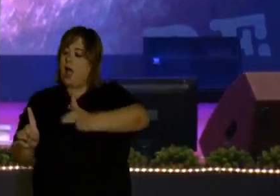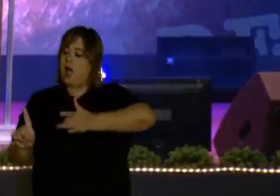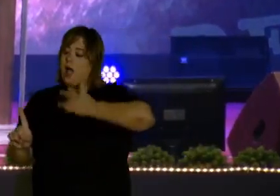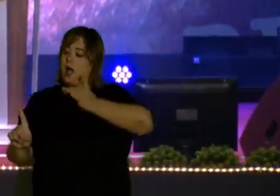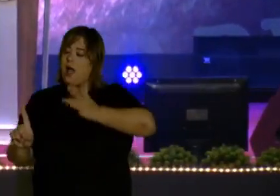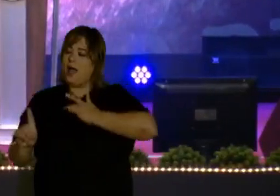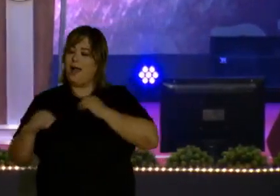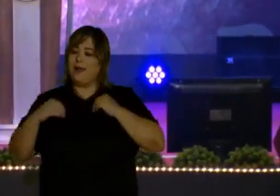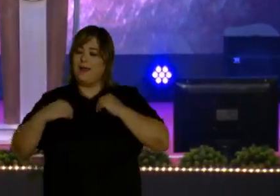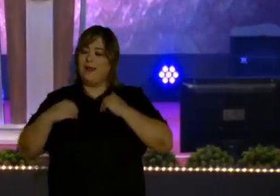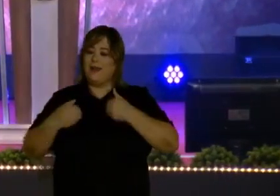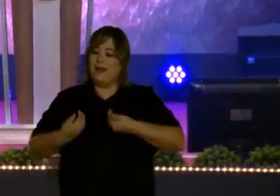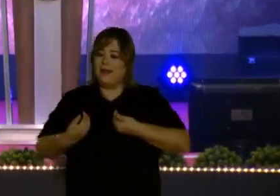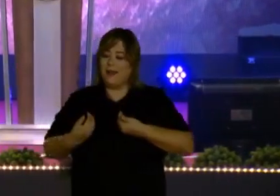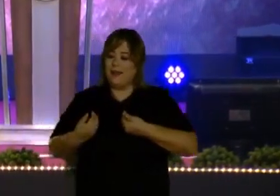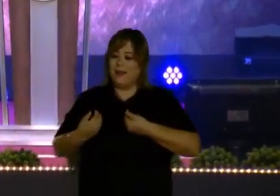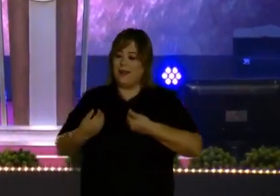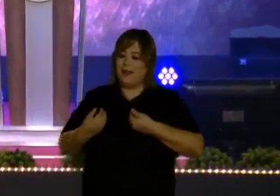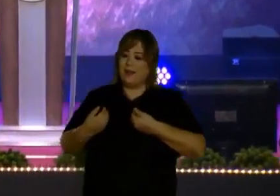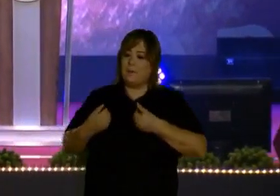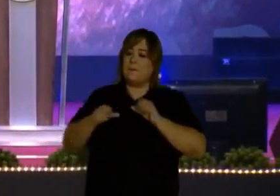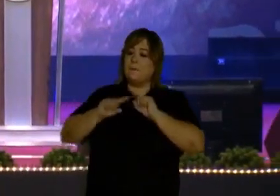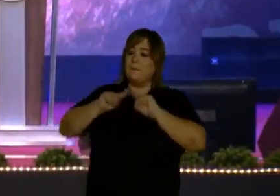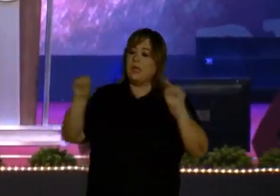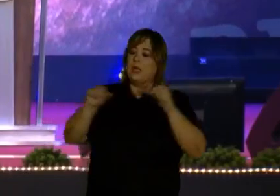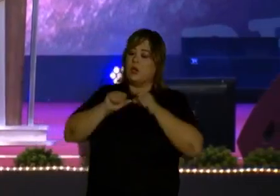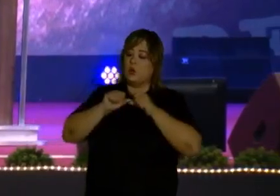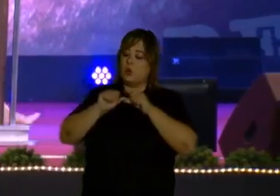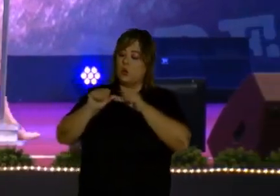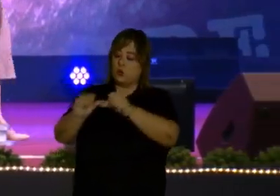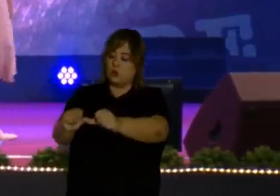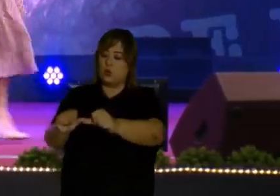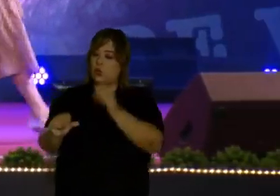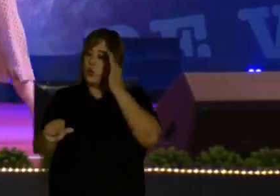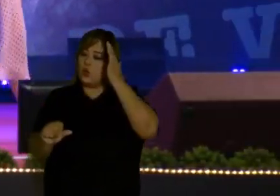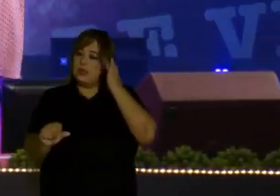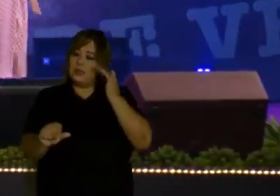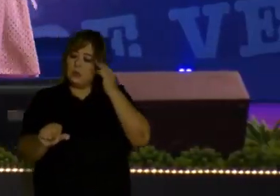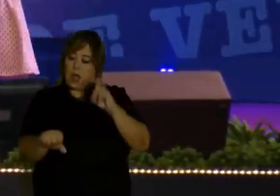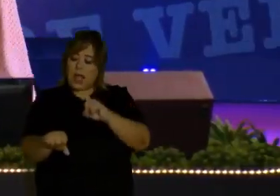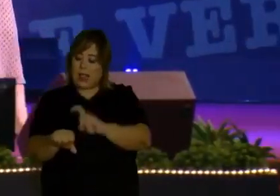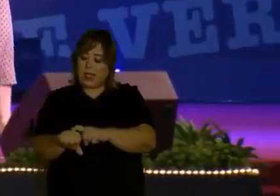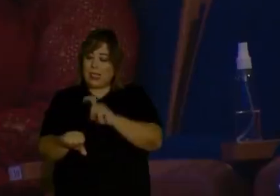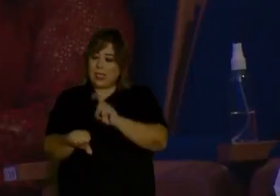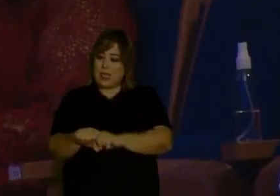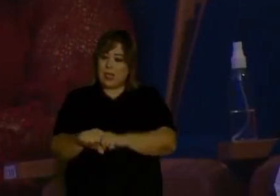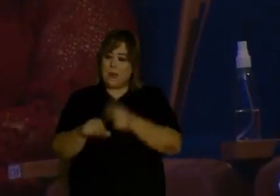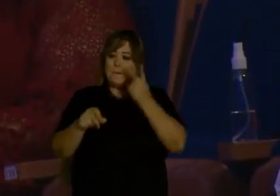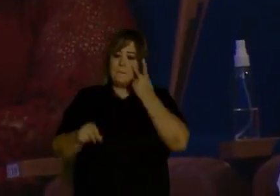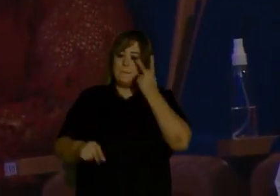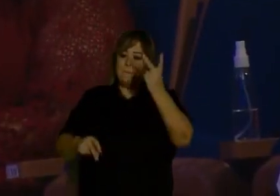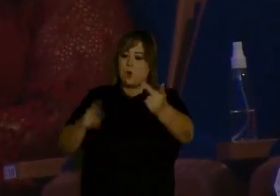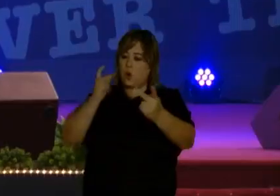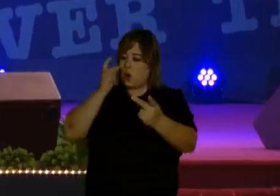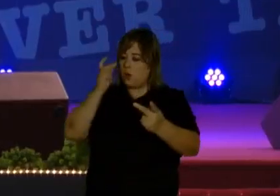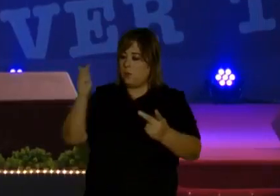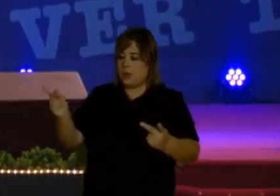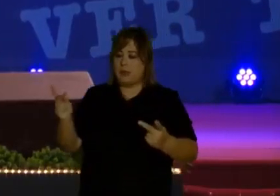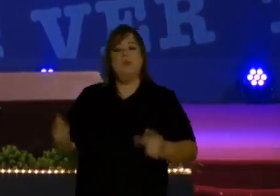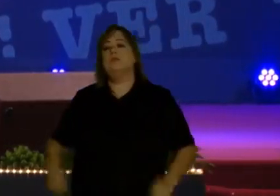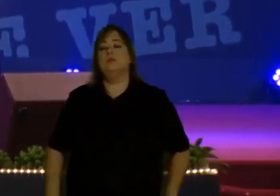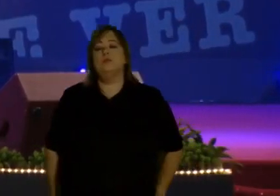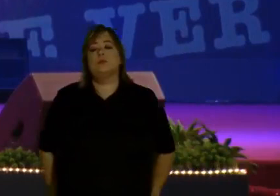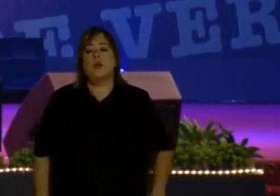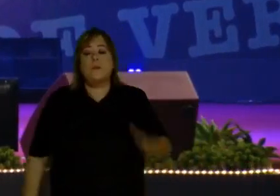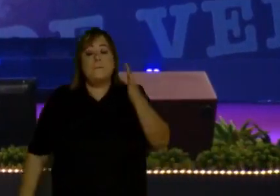Oh, gloria a Dios, aleluya. Por eso es tiempo de ver qué pasaba. Juan no estaba viendo lo que quería ver. Estaba